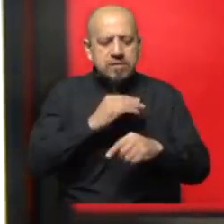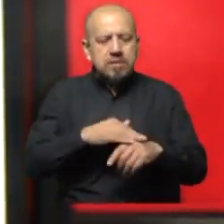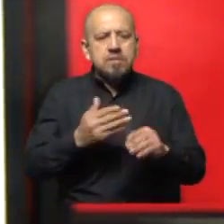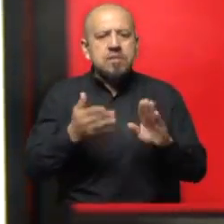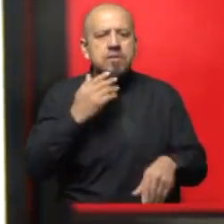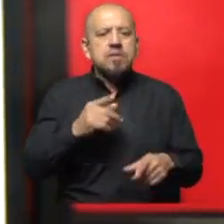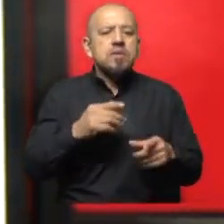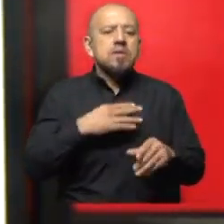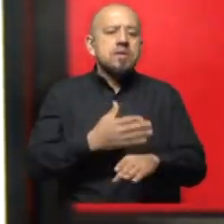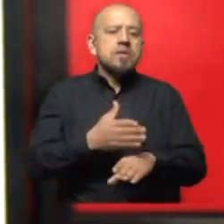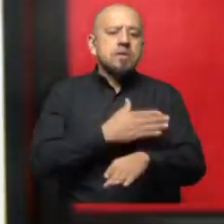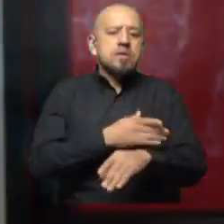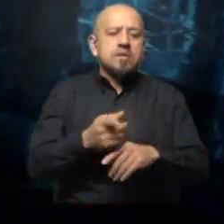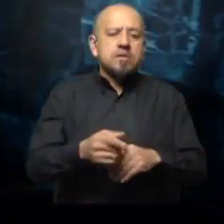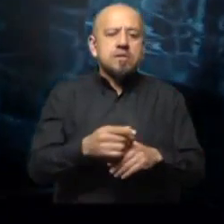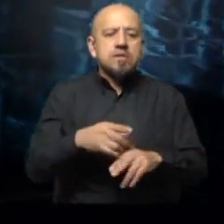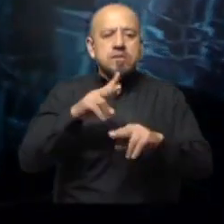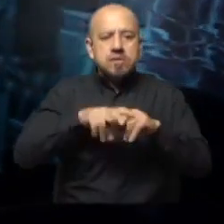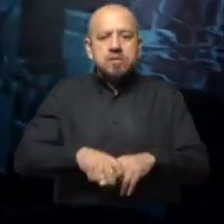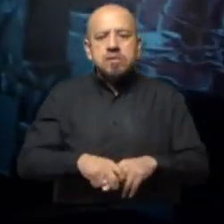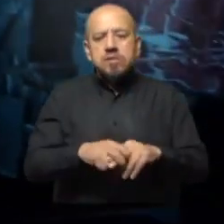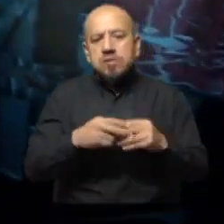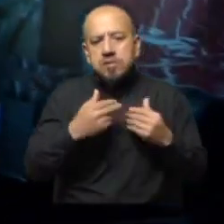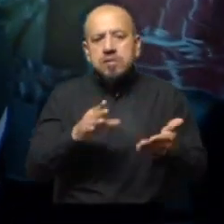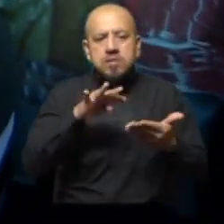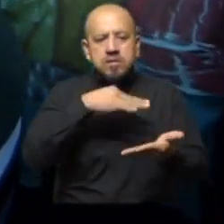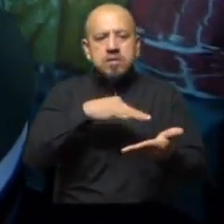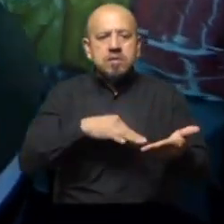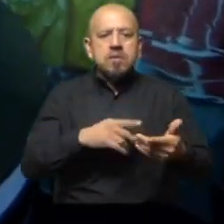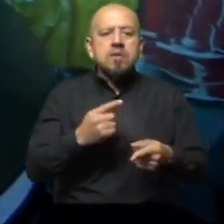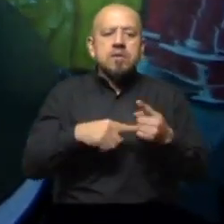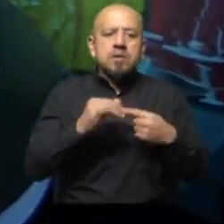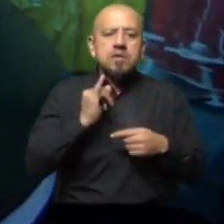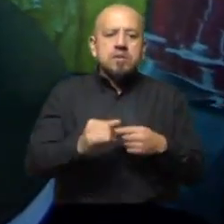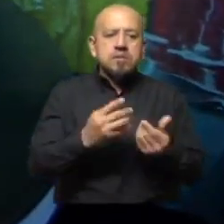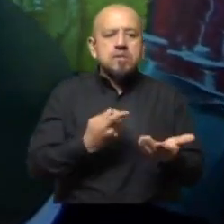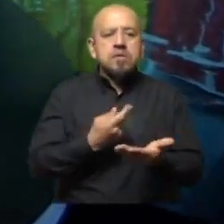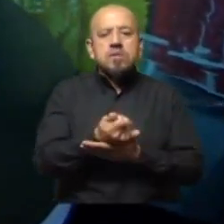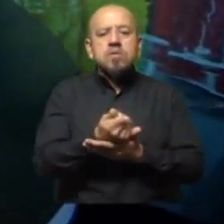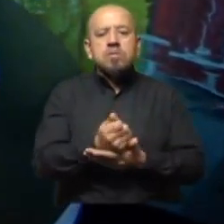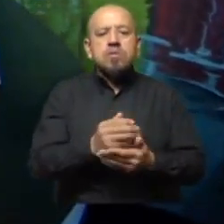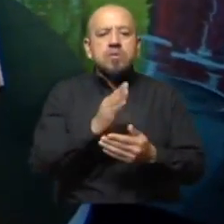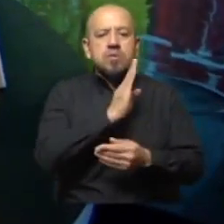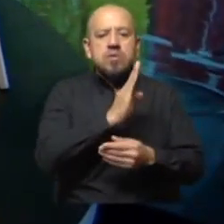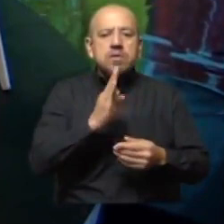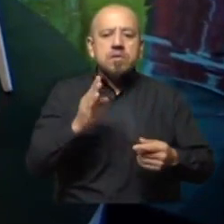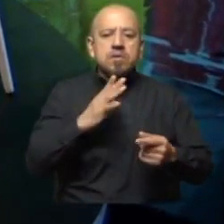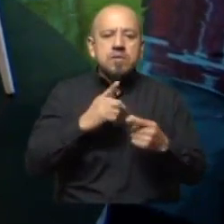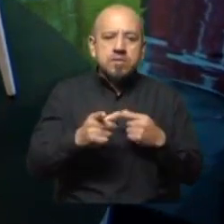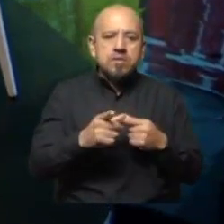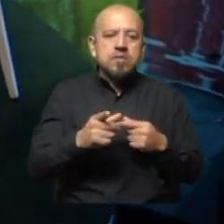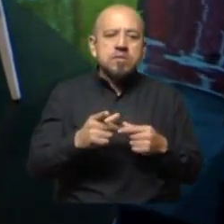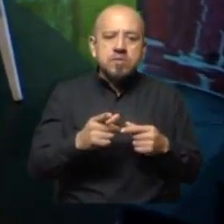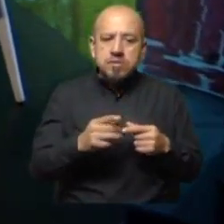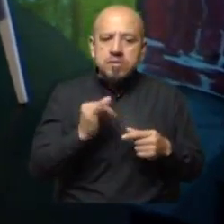ejercicio de antes de sentarse y dedicarle tiempo a la lectura pero si compro libros me encanta saber que los tengo eso